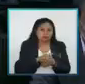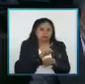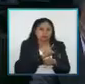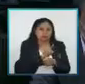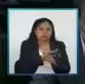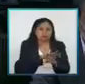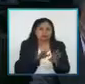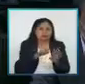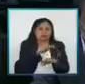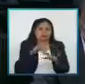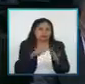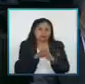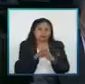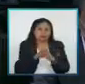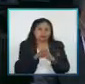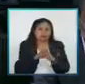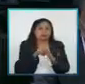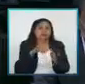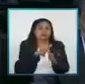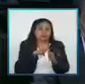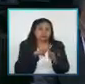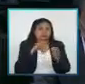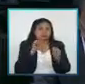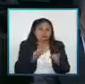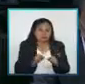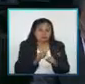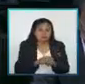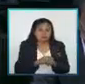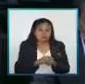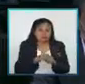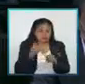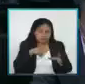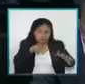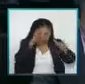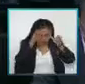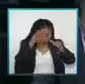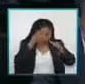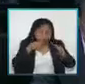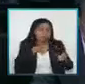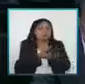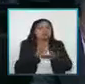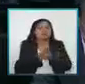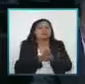Implicaría, si todas tienen la facultad de Derecho,